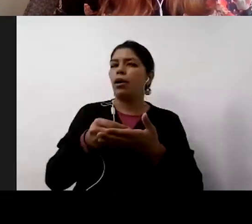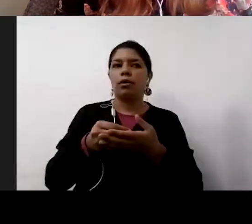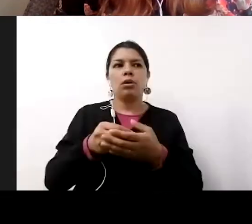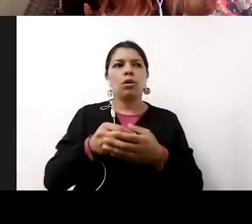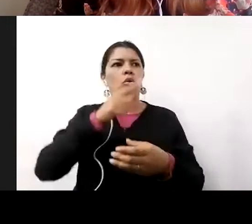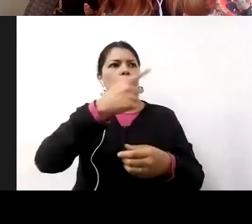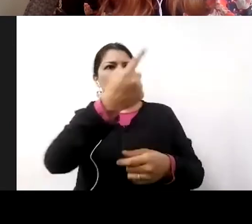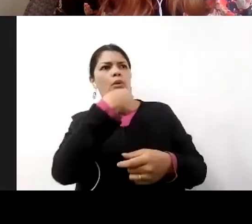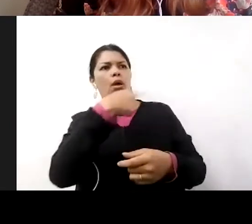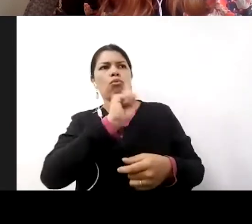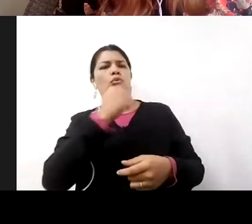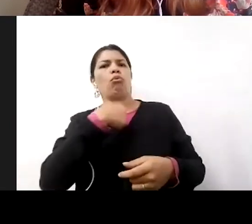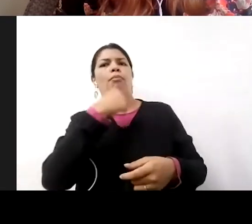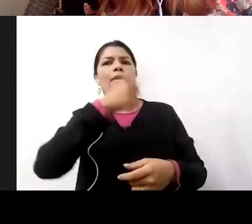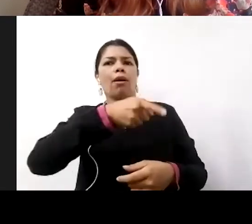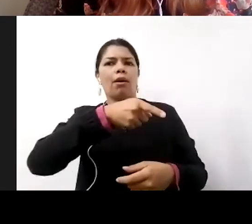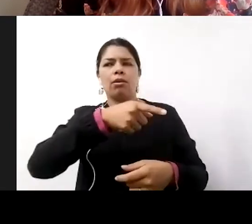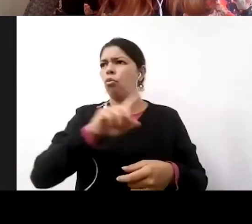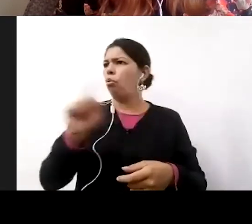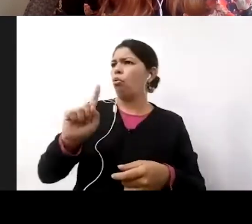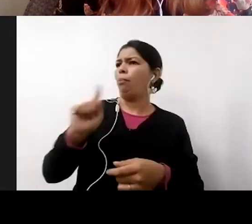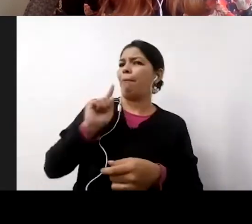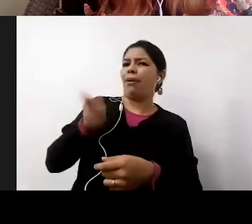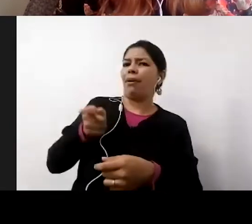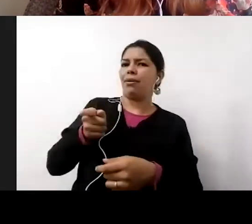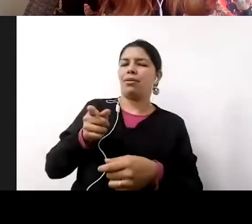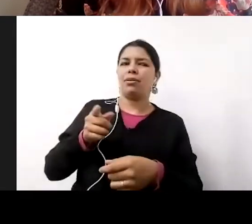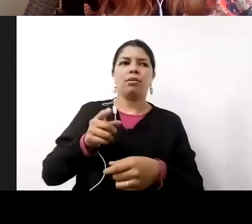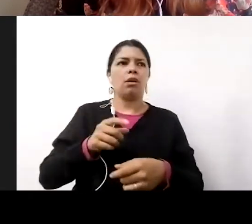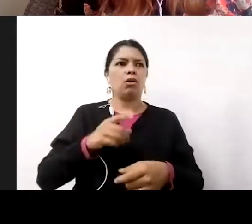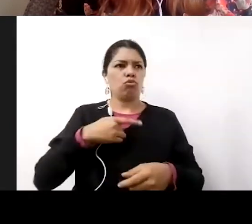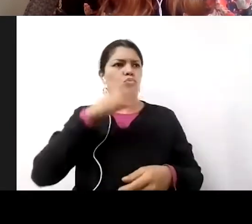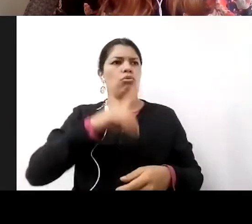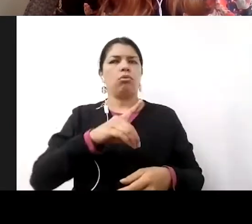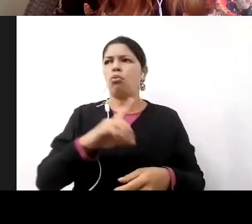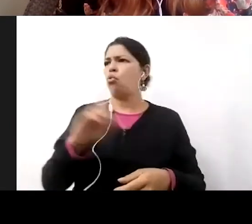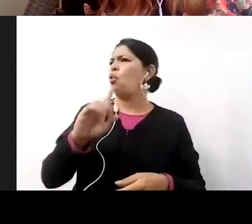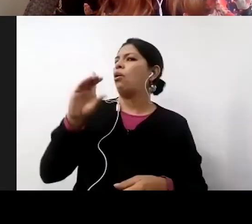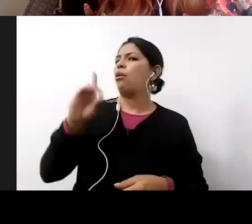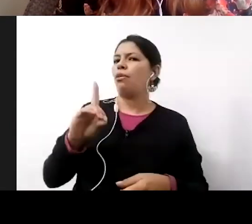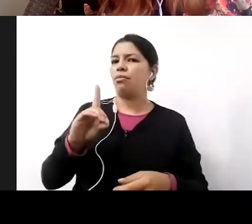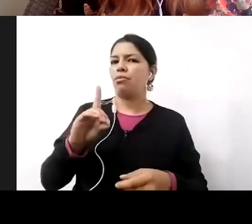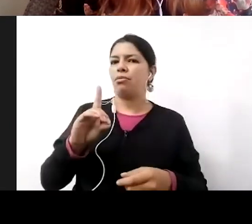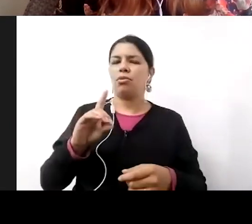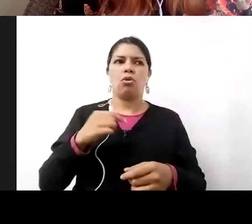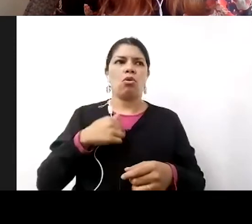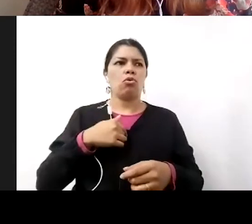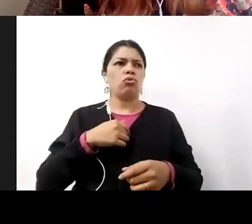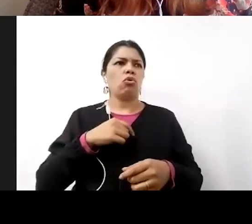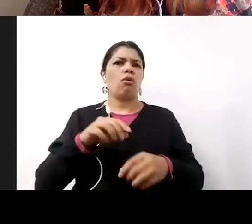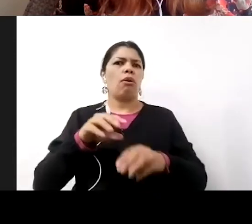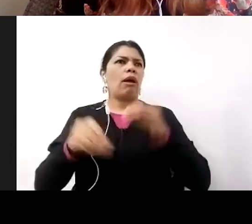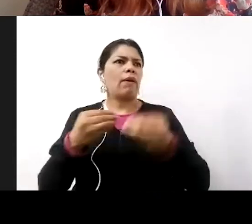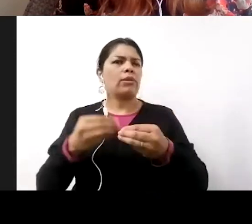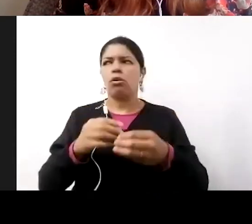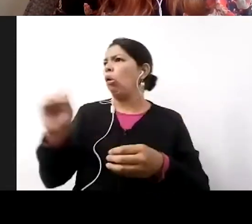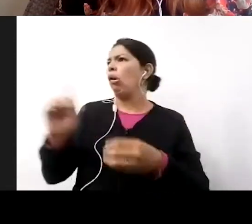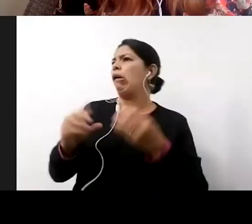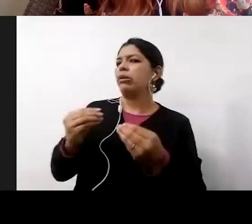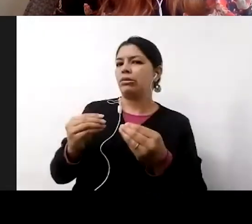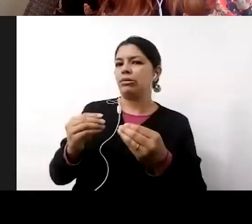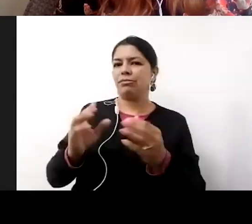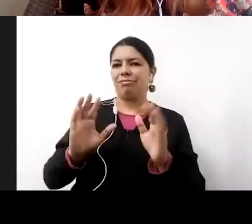o poder de decisión, o cómo vamos a usar los espacios y en qué tiempo. Un segundo, por diferencias en